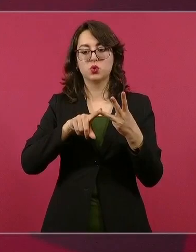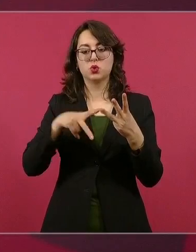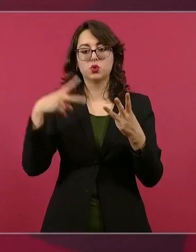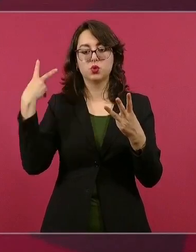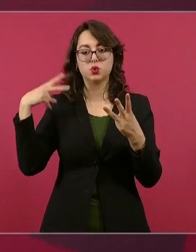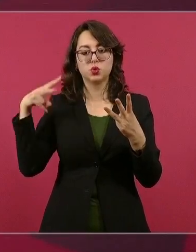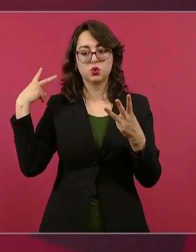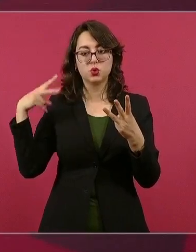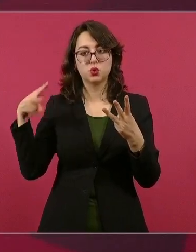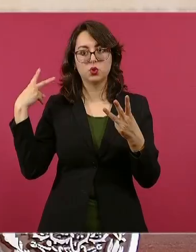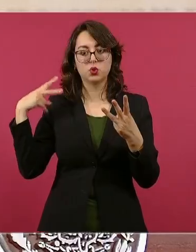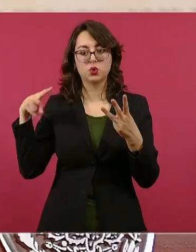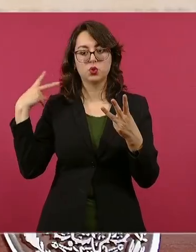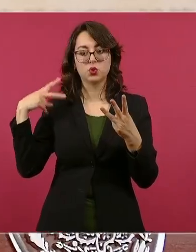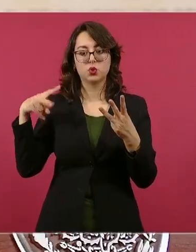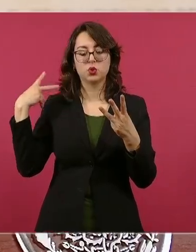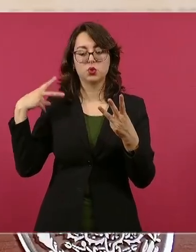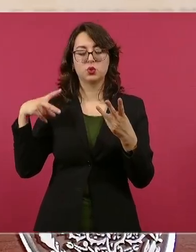Veracruz